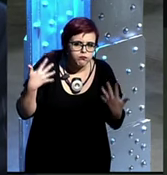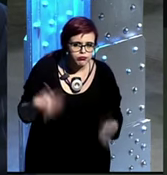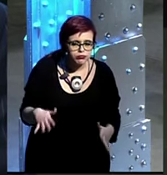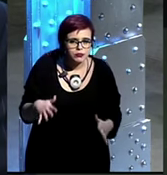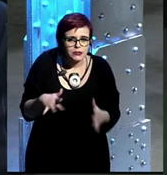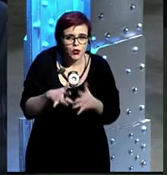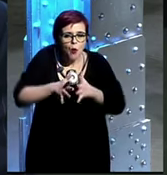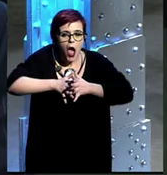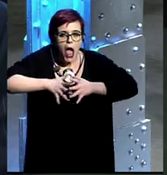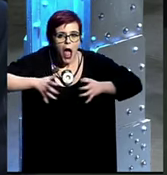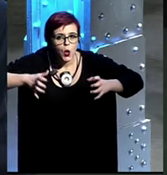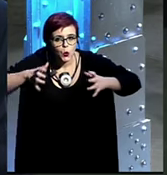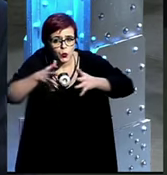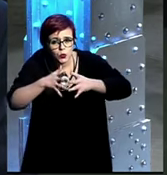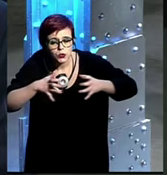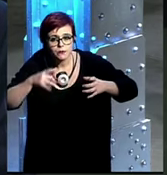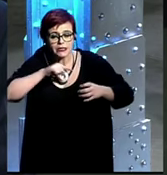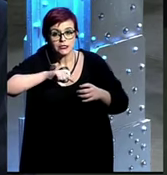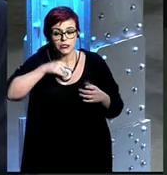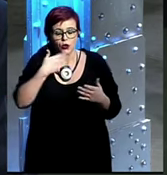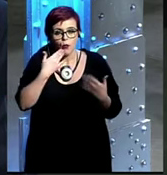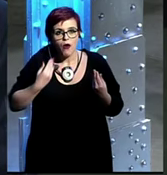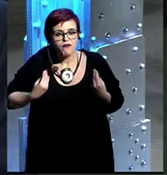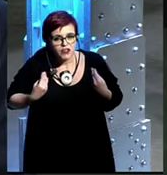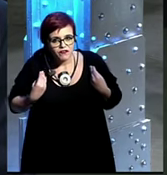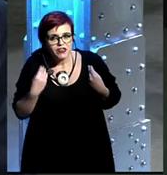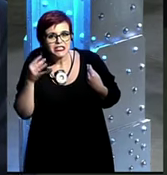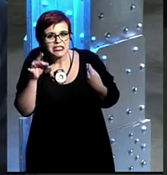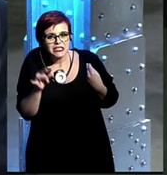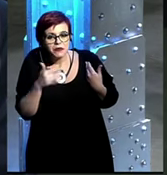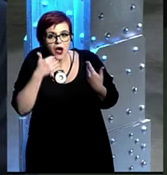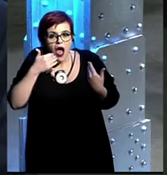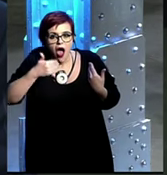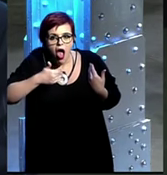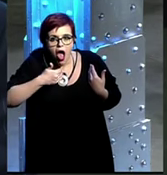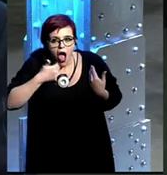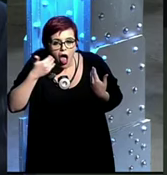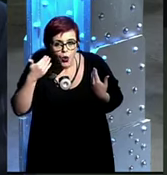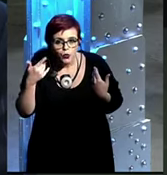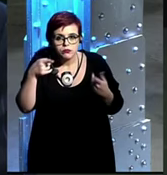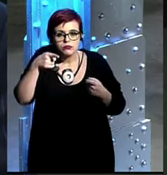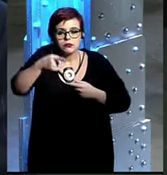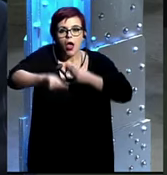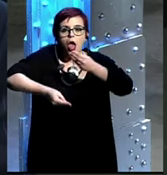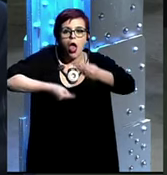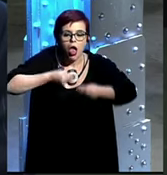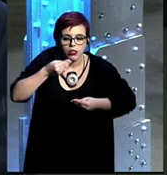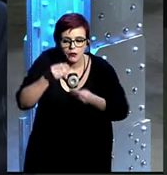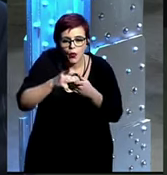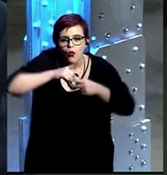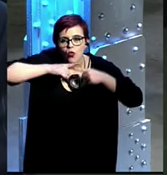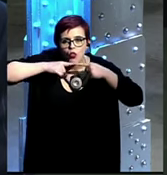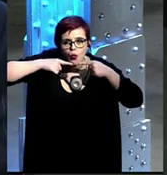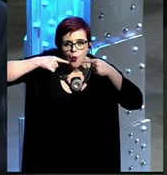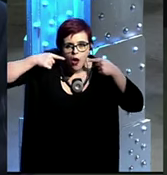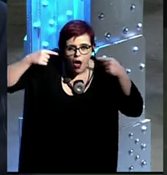es angustiante el simplemente estar vivo. Que cada gesto, que cada cosa que haces parece dolerte